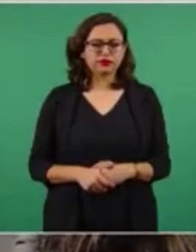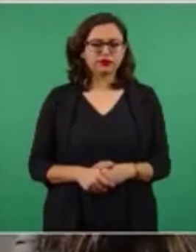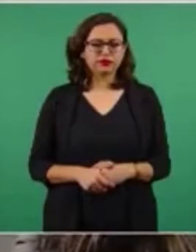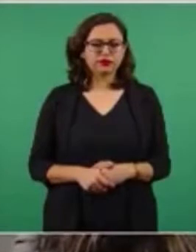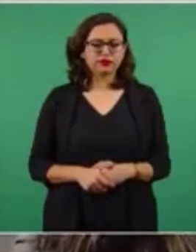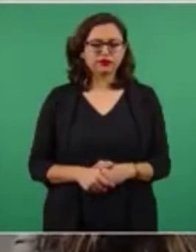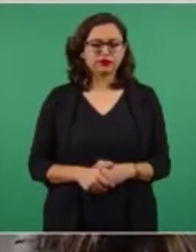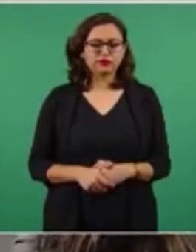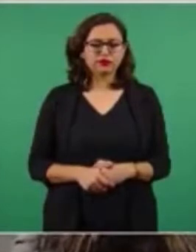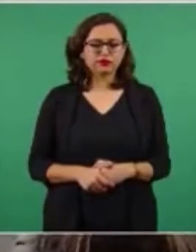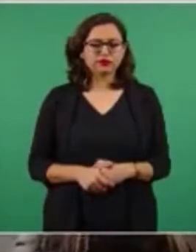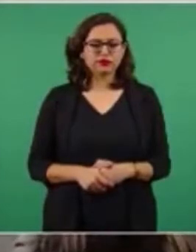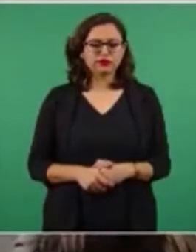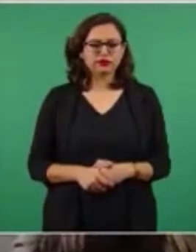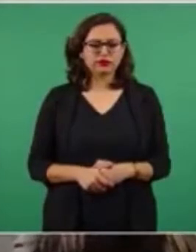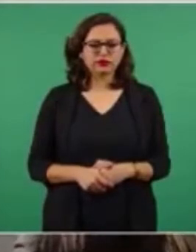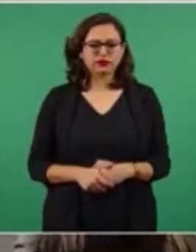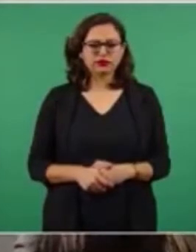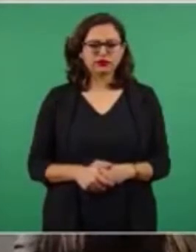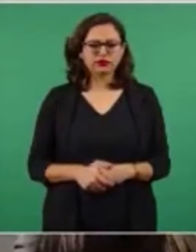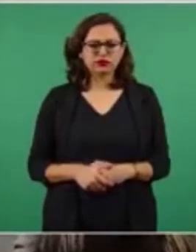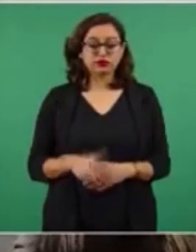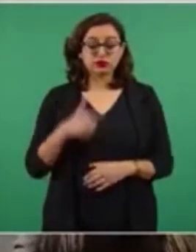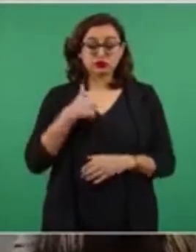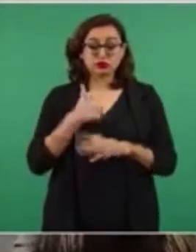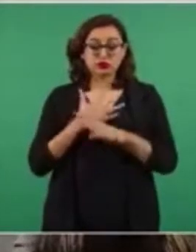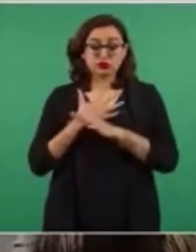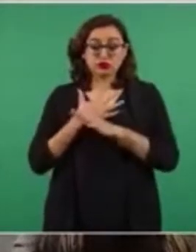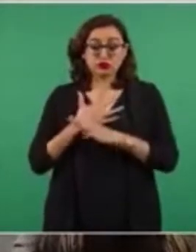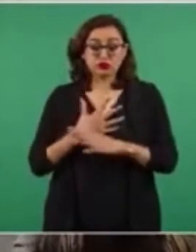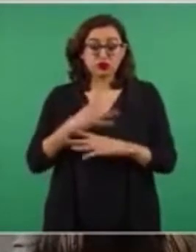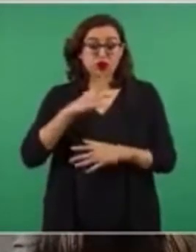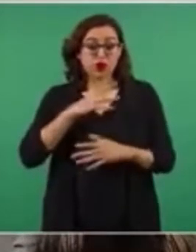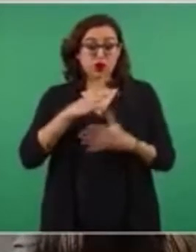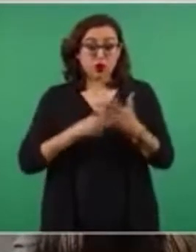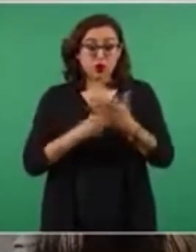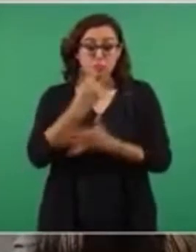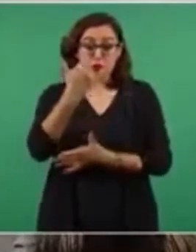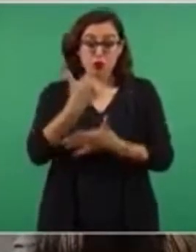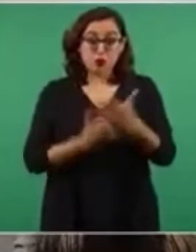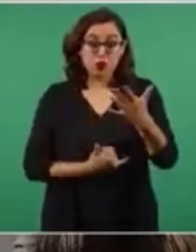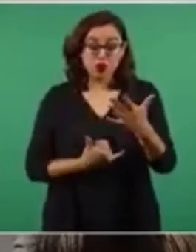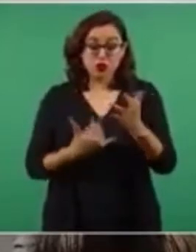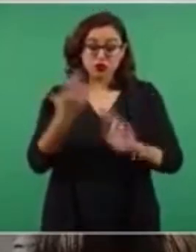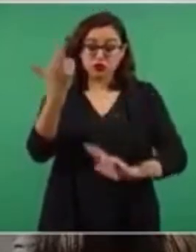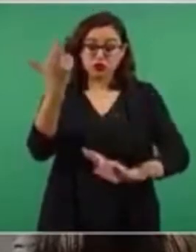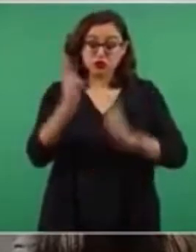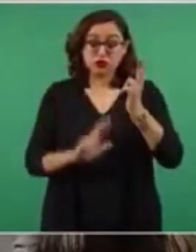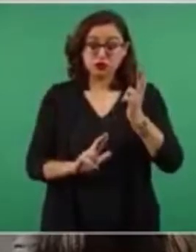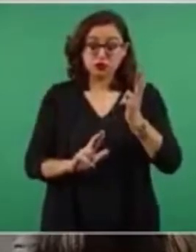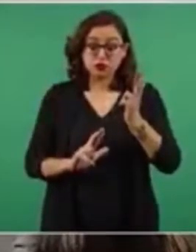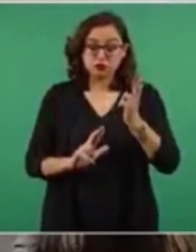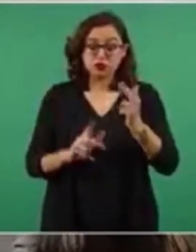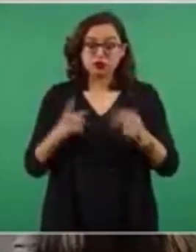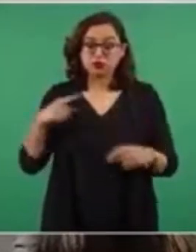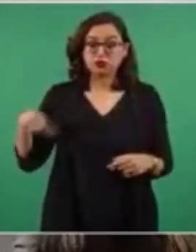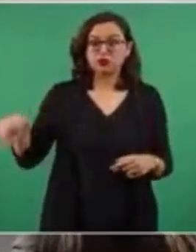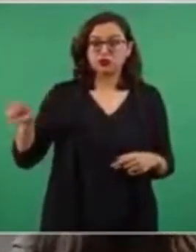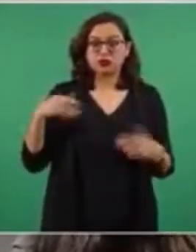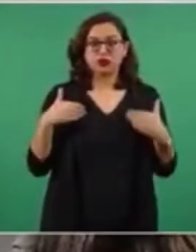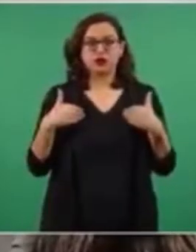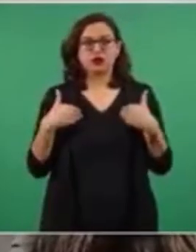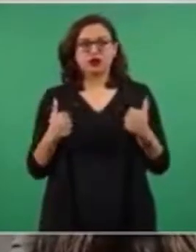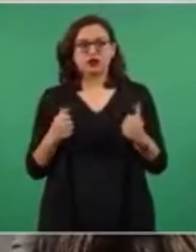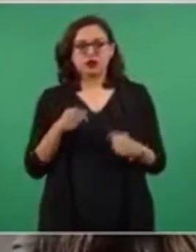Yo quisiera tomar, que tomemos nota de que estamos frente a un proyecto revolucionario y que cuando uno entiende eso,